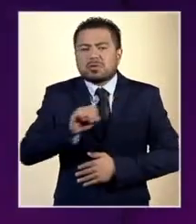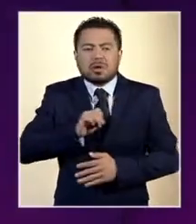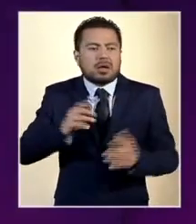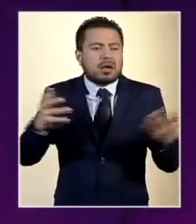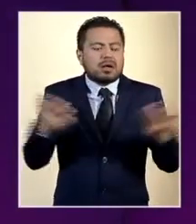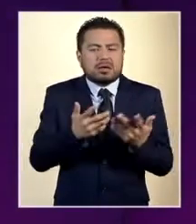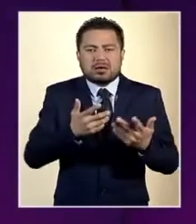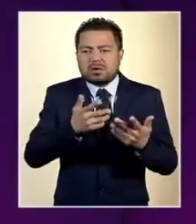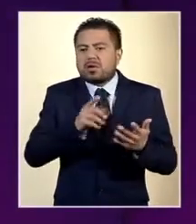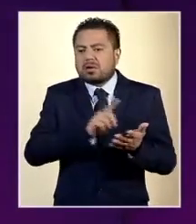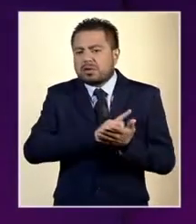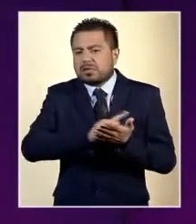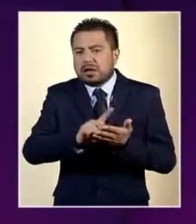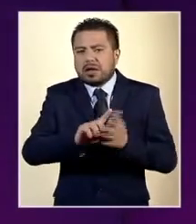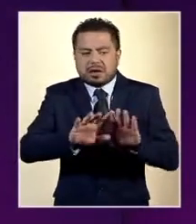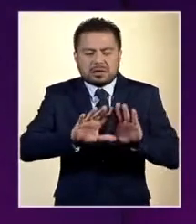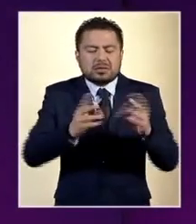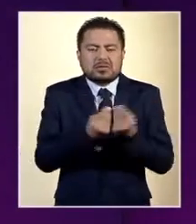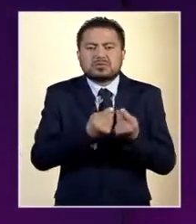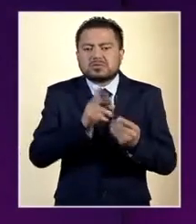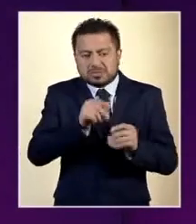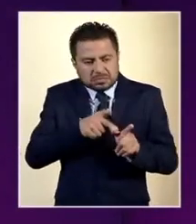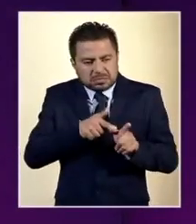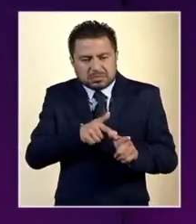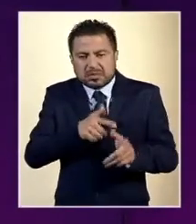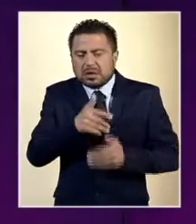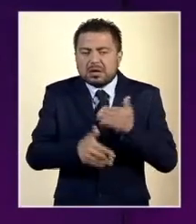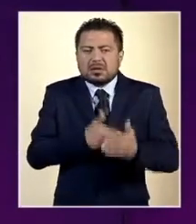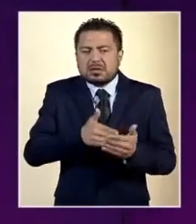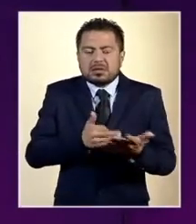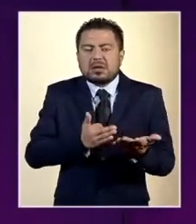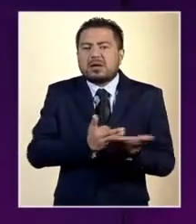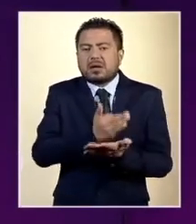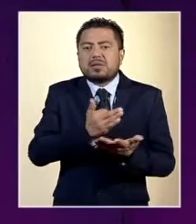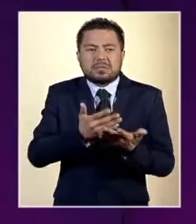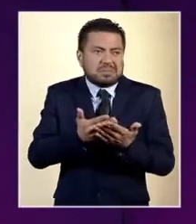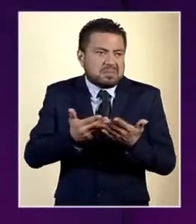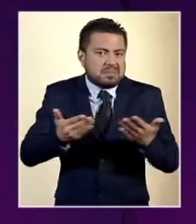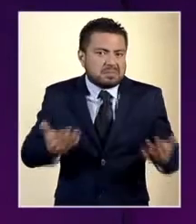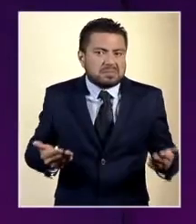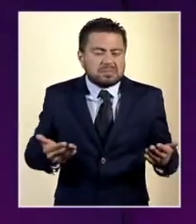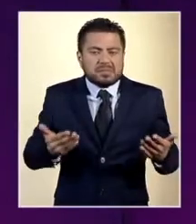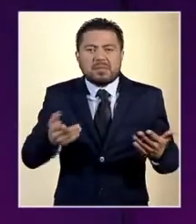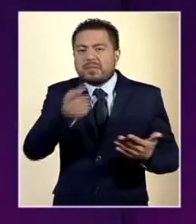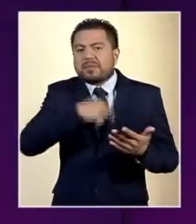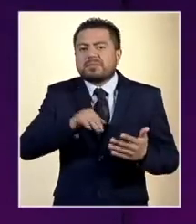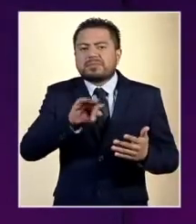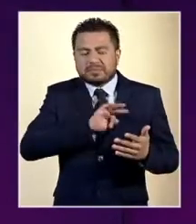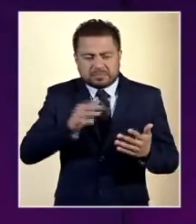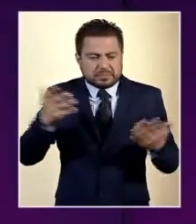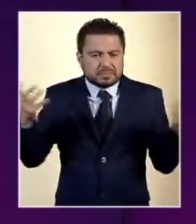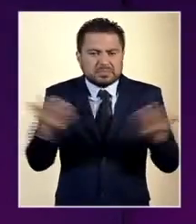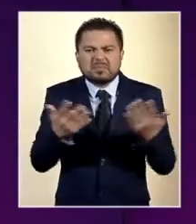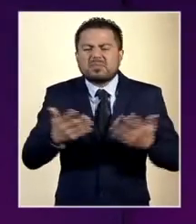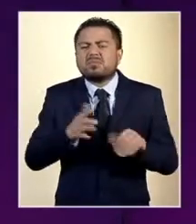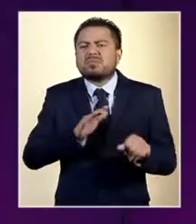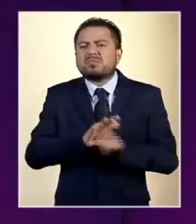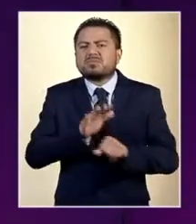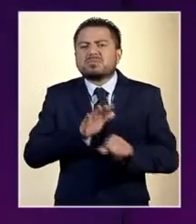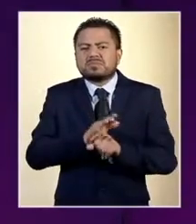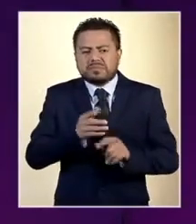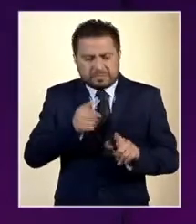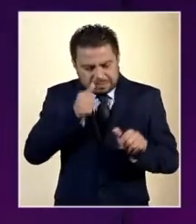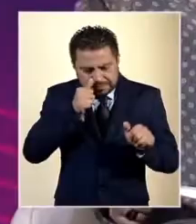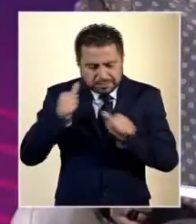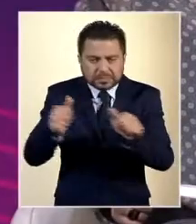esta cuestión de los derechos, no vamos a poder seguirlo abordando. Entonces, lo que se tendría que hacer pues es dar como este tipo